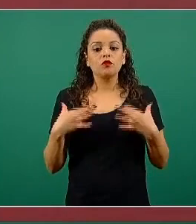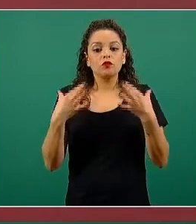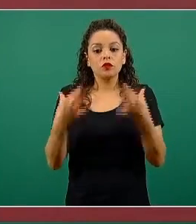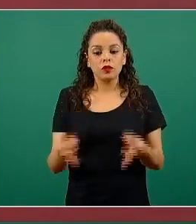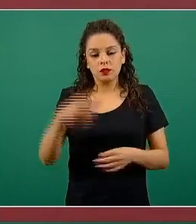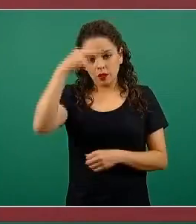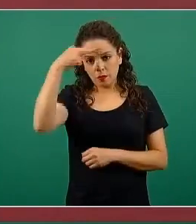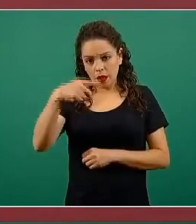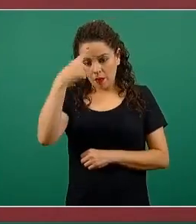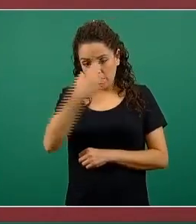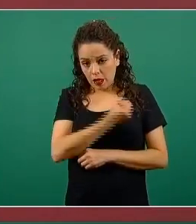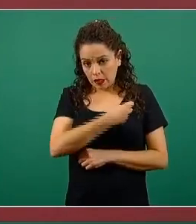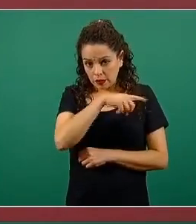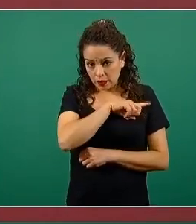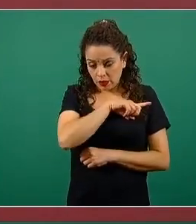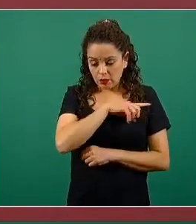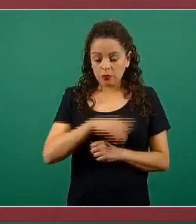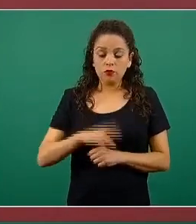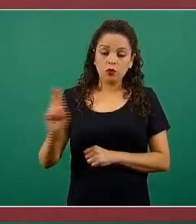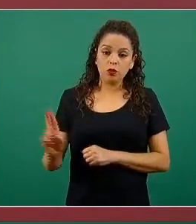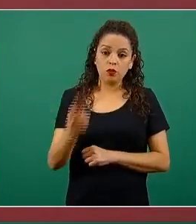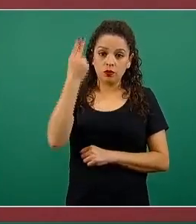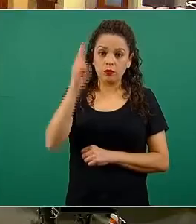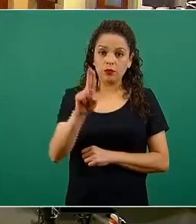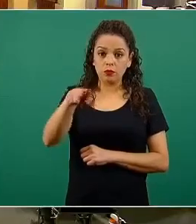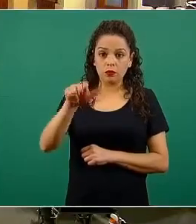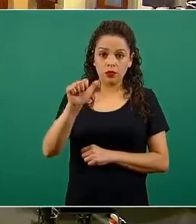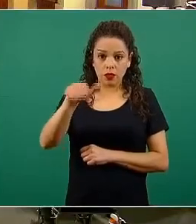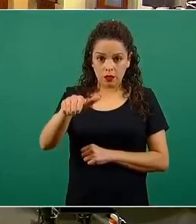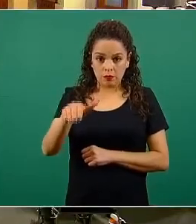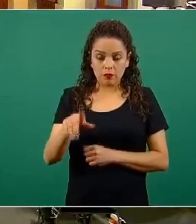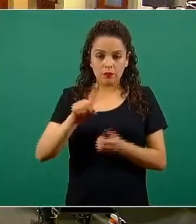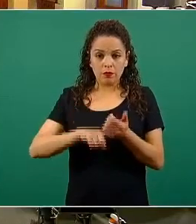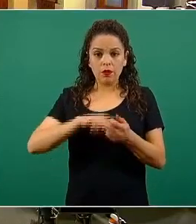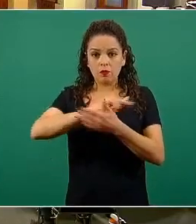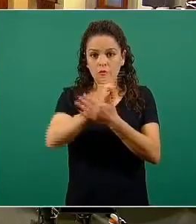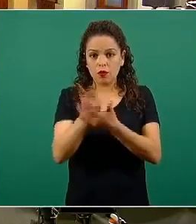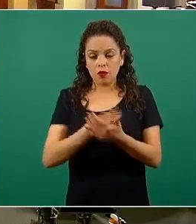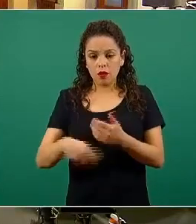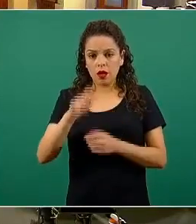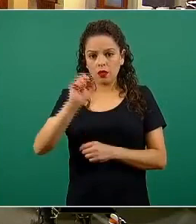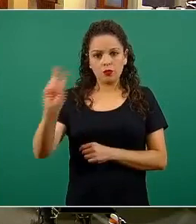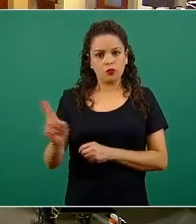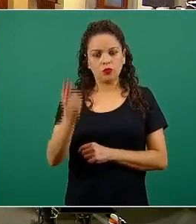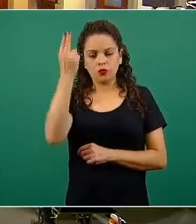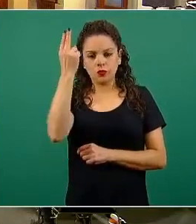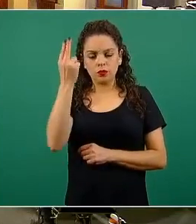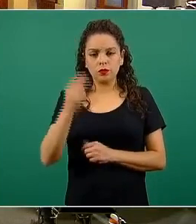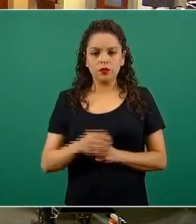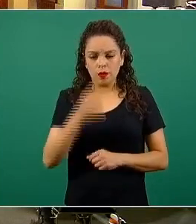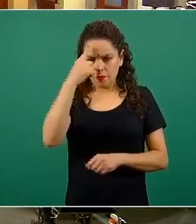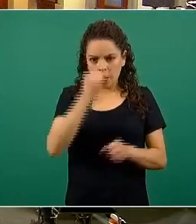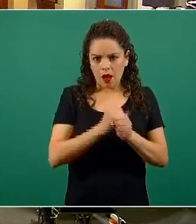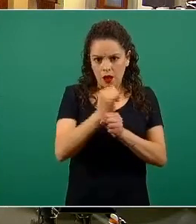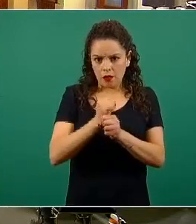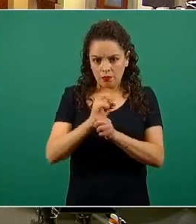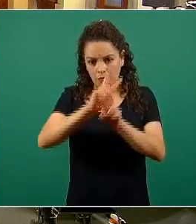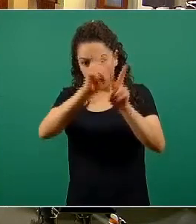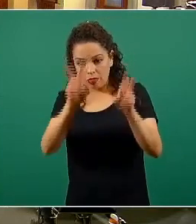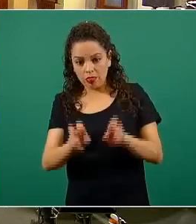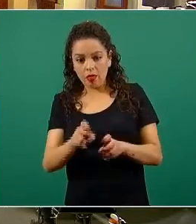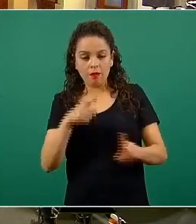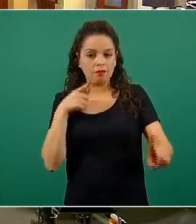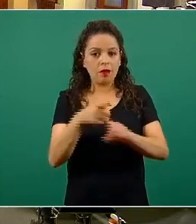Salud, participó la Universidad Nacional Autónoma de México a través de su programa universitario de investigación en salud,